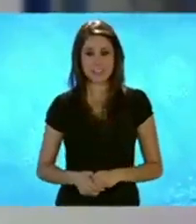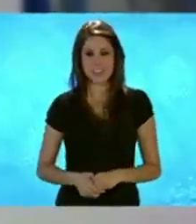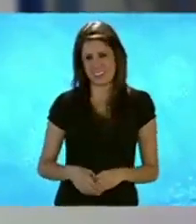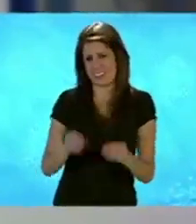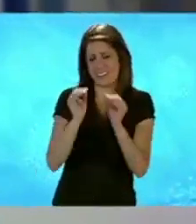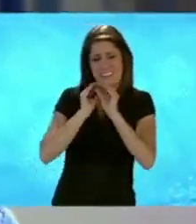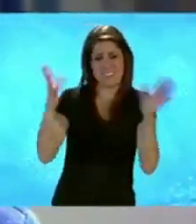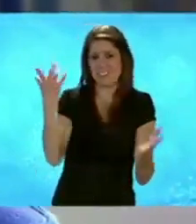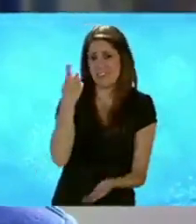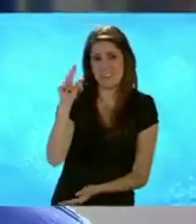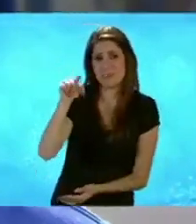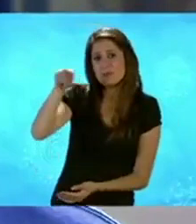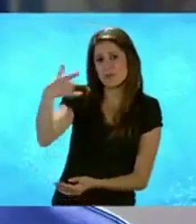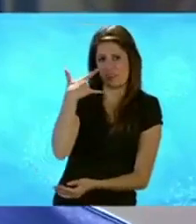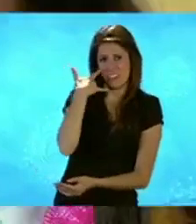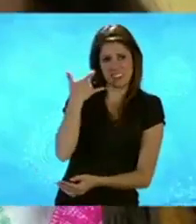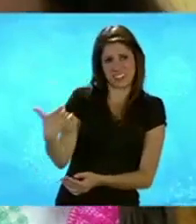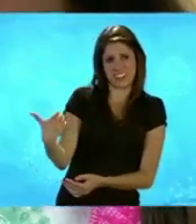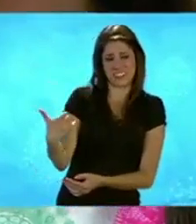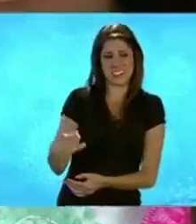Claro que no. Tú eres rara.